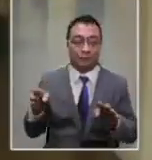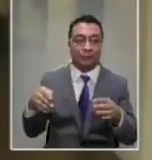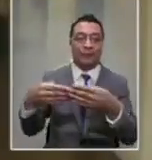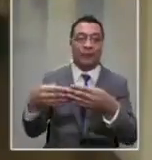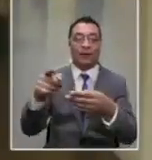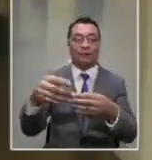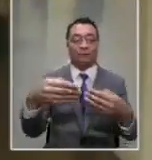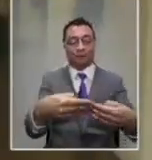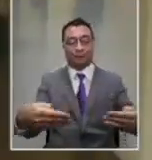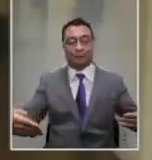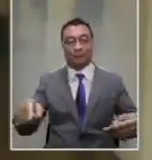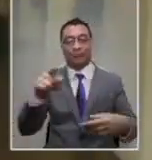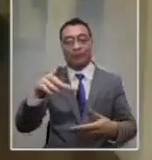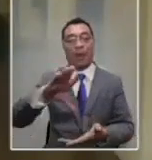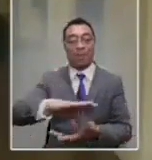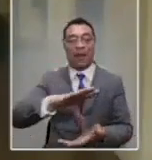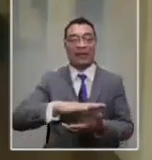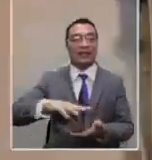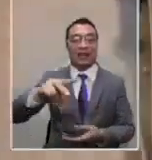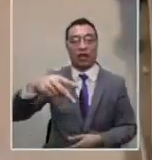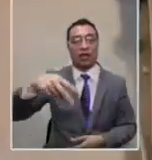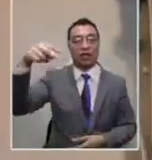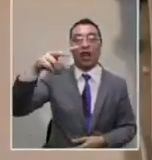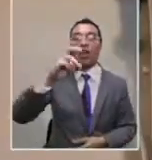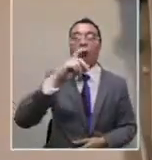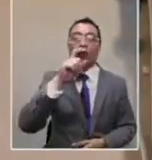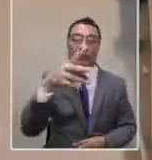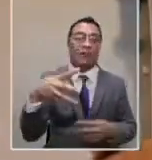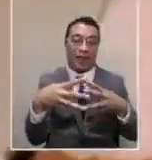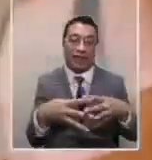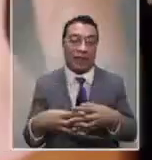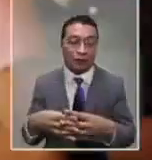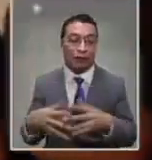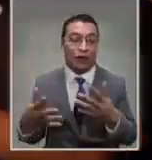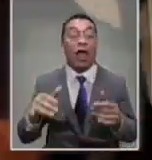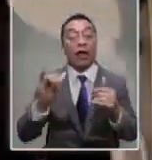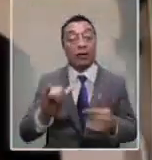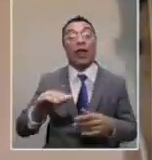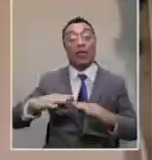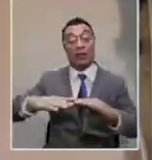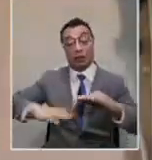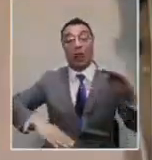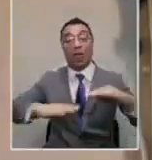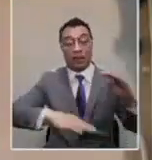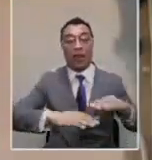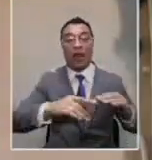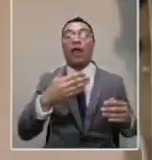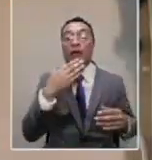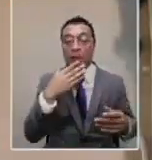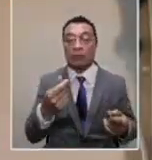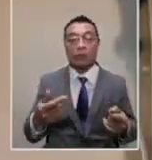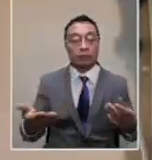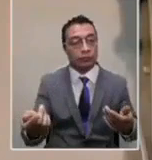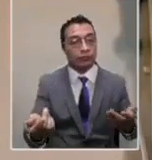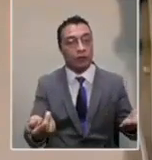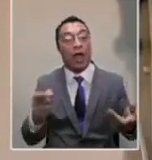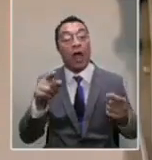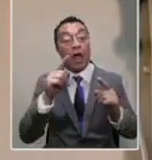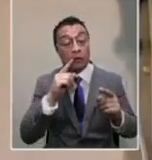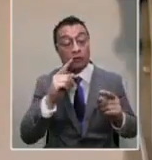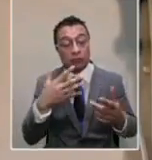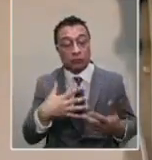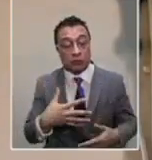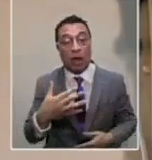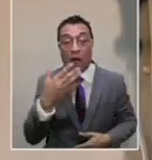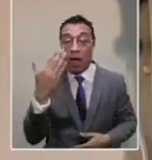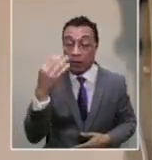O intensificación del cierre de la frontera en los países del norte. Y por otro lado, hay desigualdades interregionales que no se han resuelto. O sea,